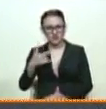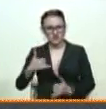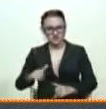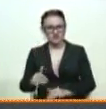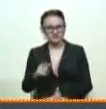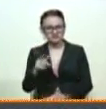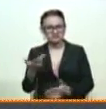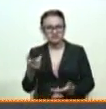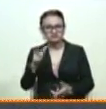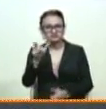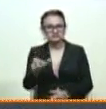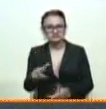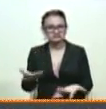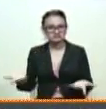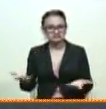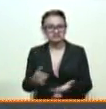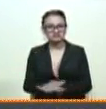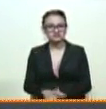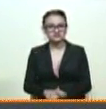¿Qué somos nosotros?